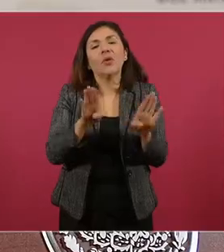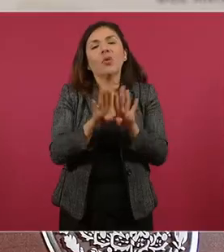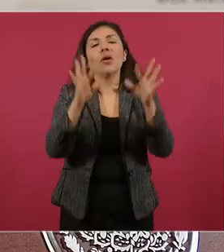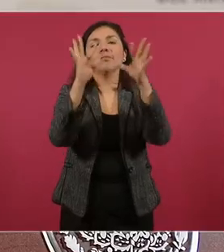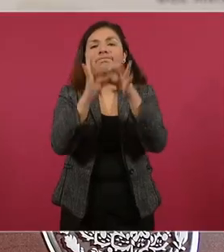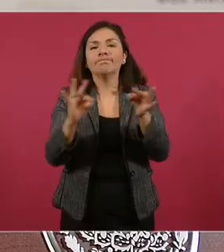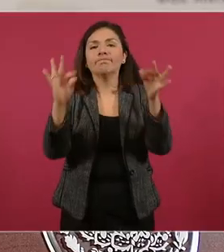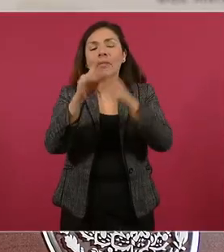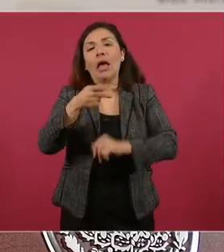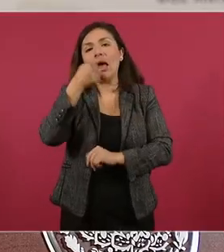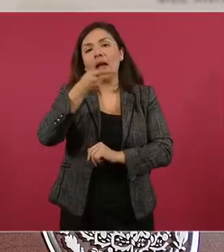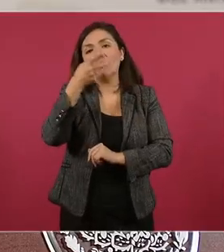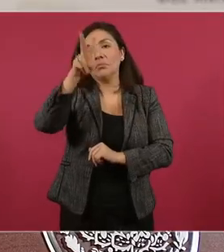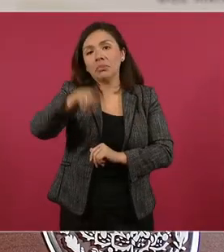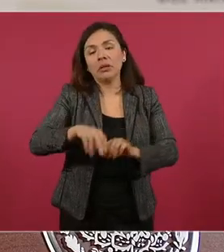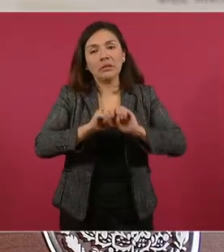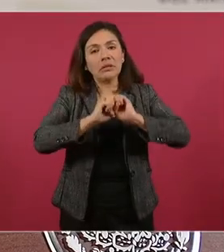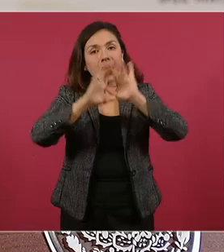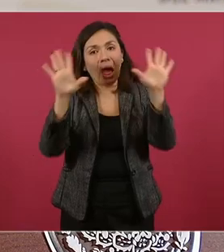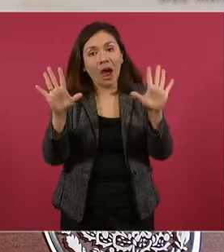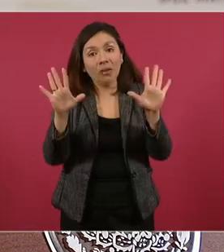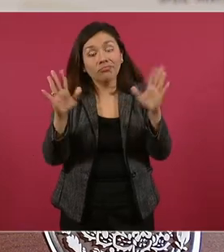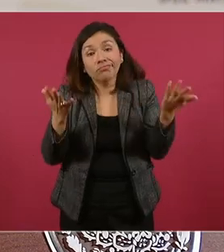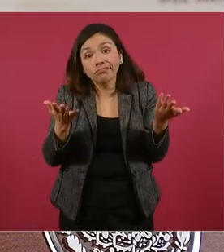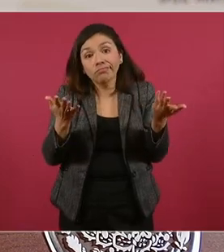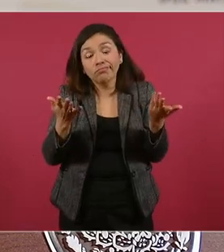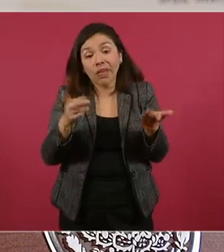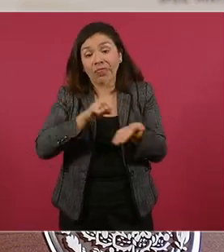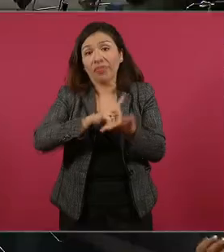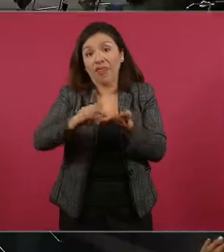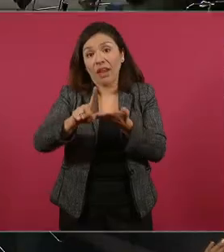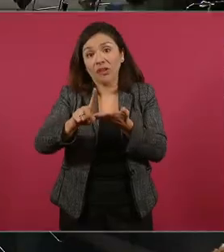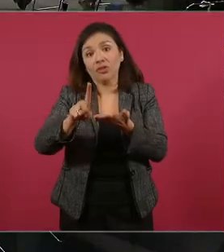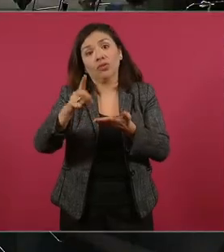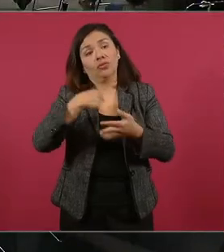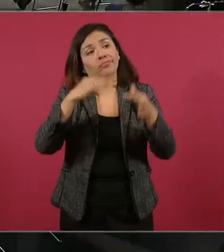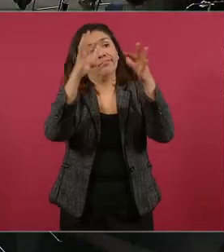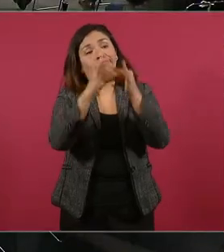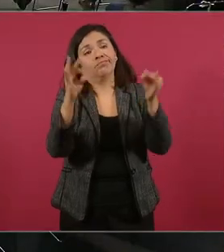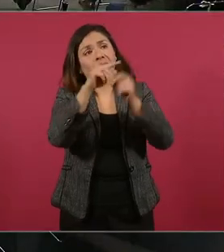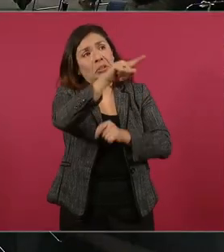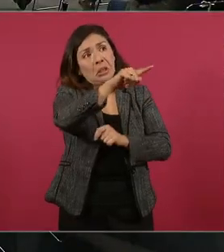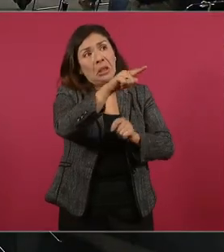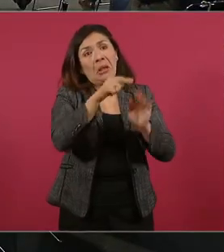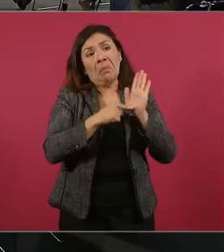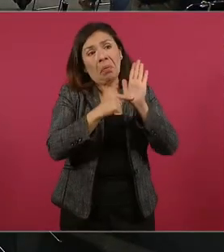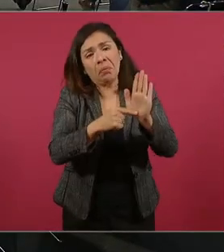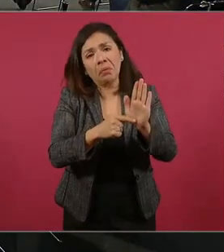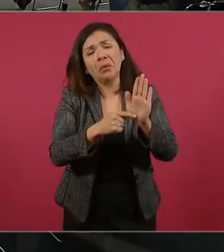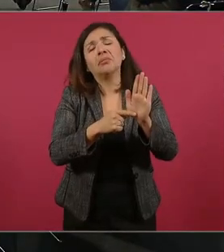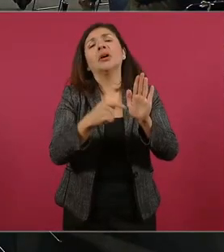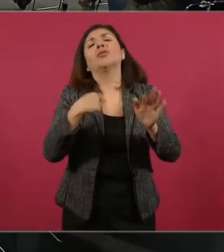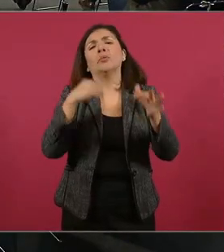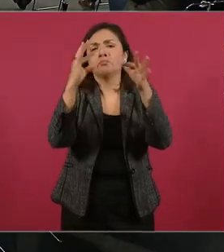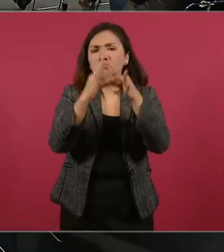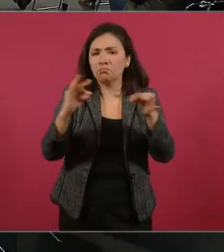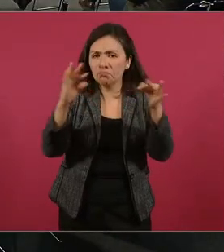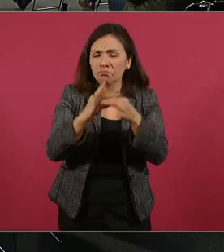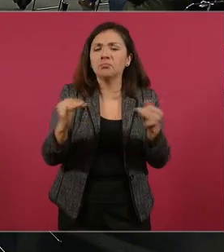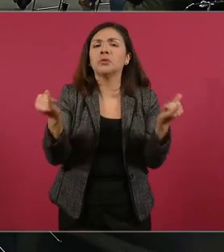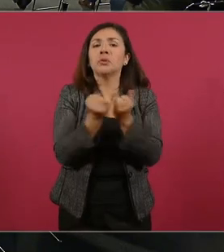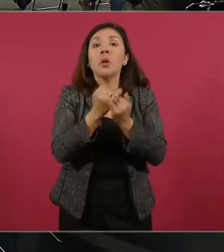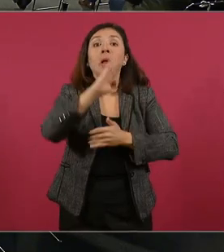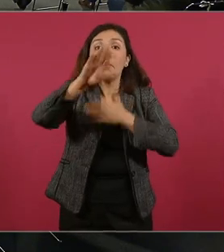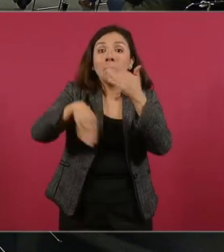aclarar, ¿no?, las cosas, ejercer el derecho de réplica. Mañana van a decir lo